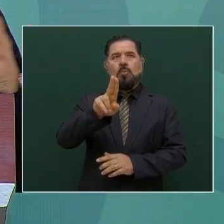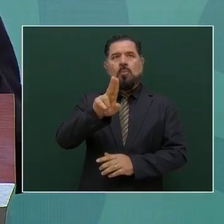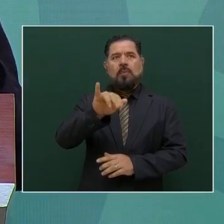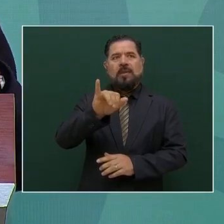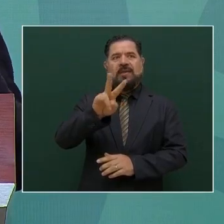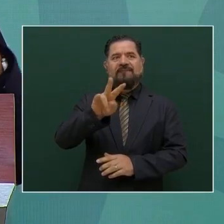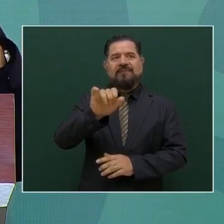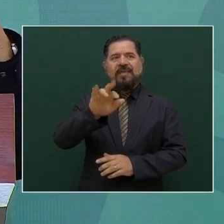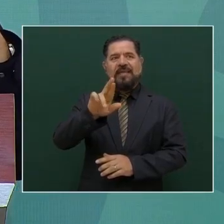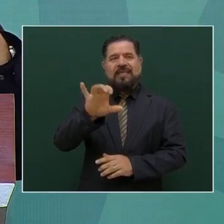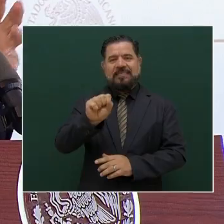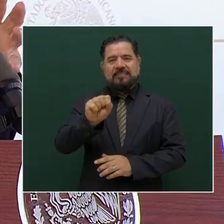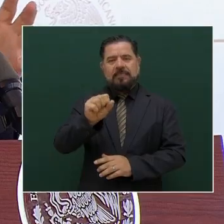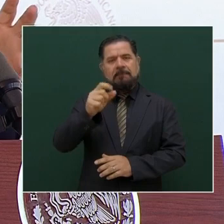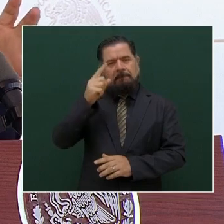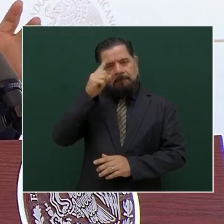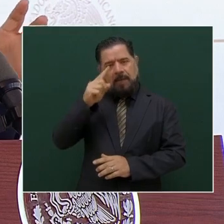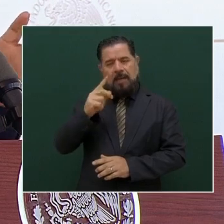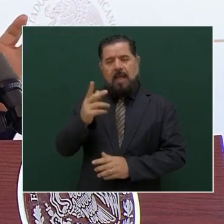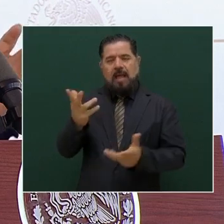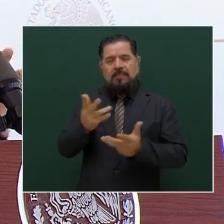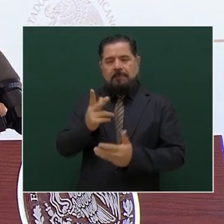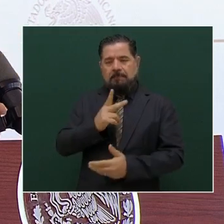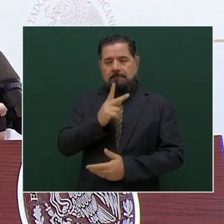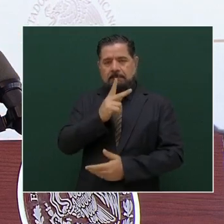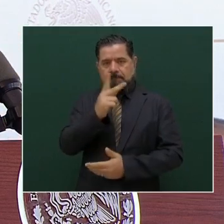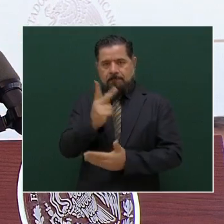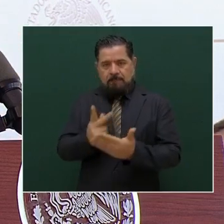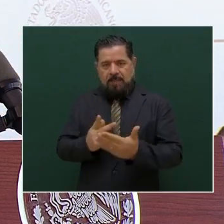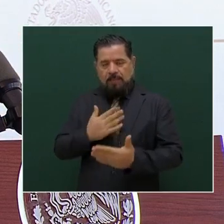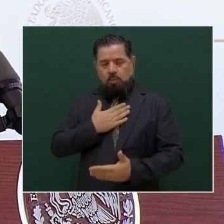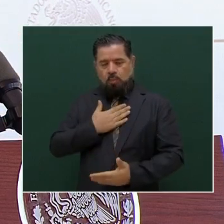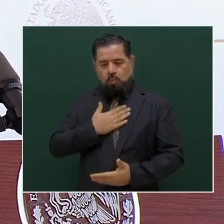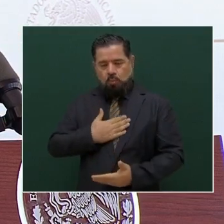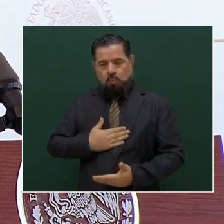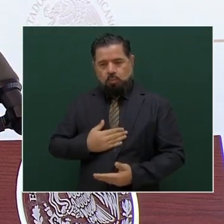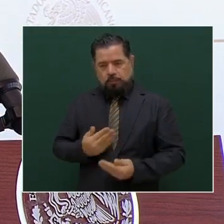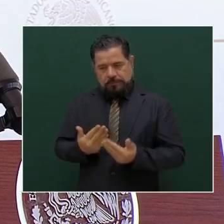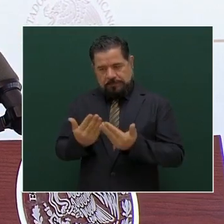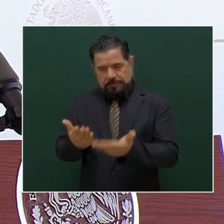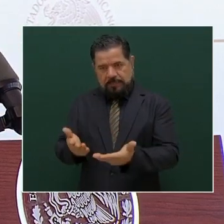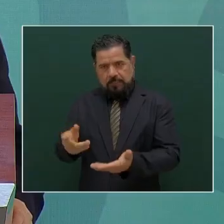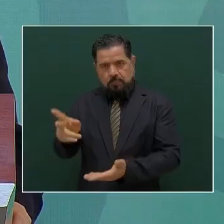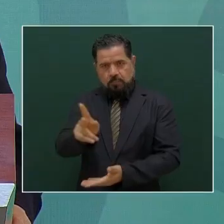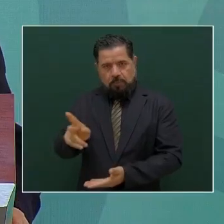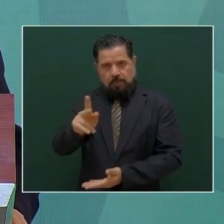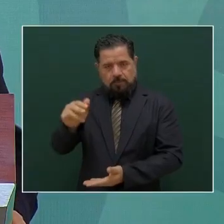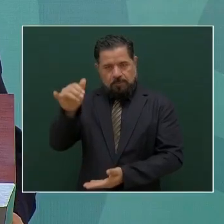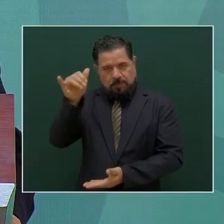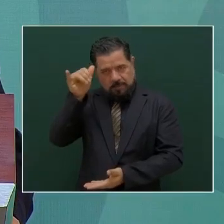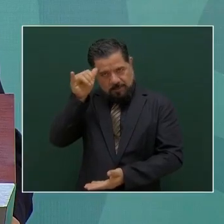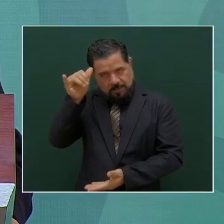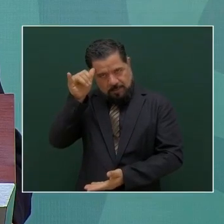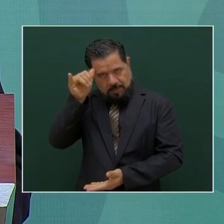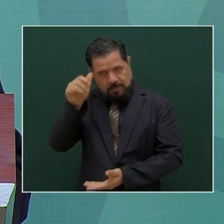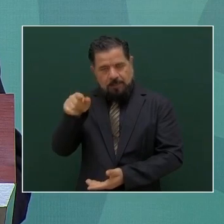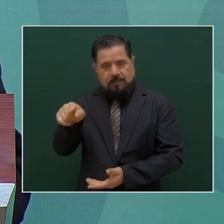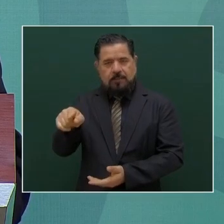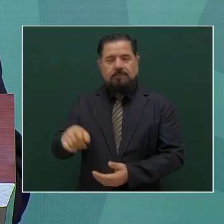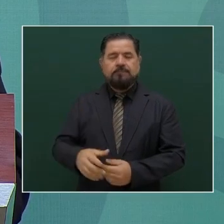evaluar el plan de justicia yaqui, es muy importante.